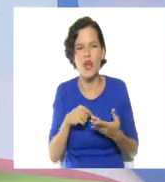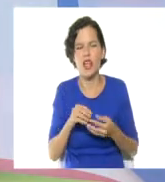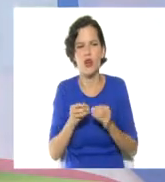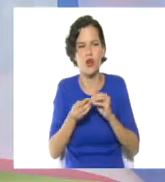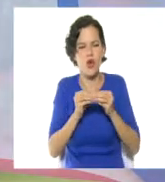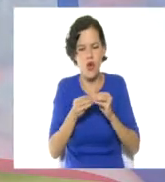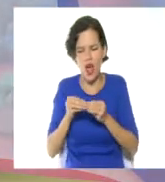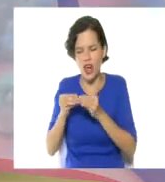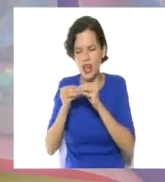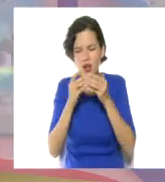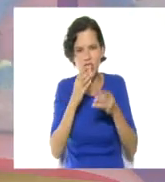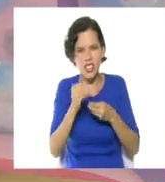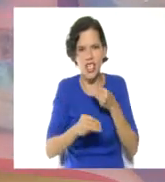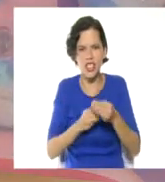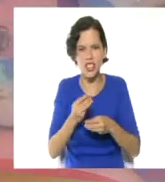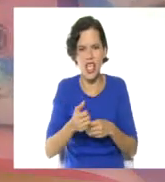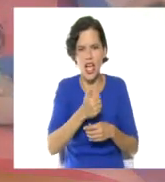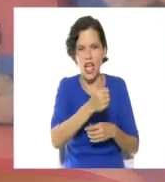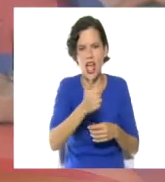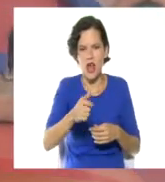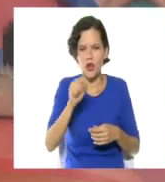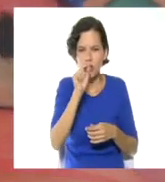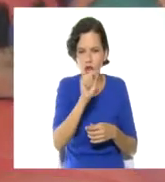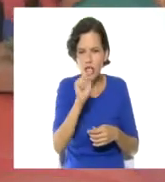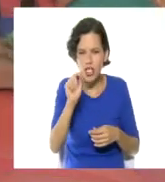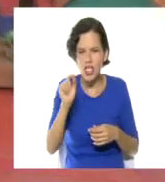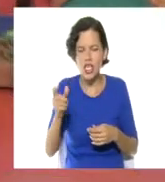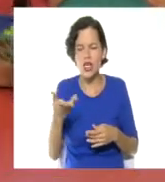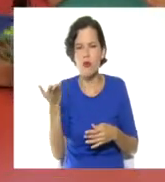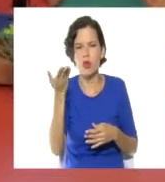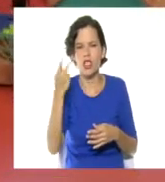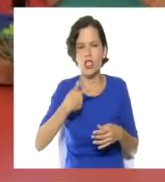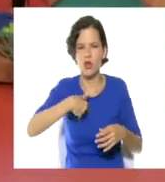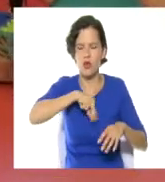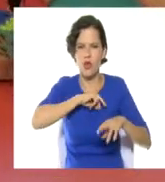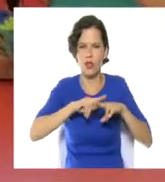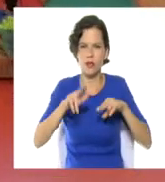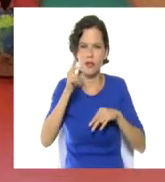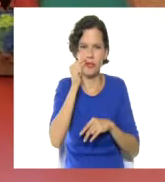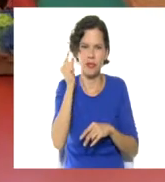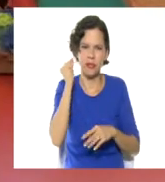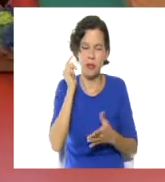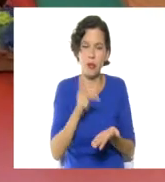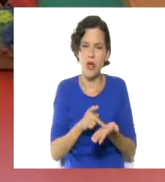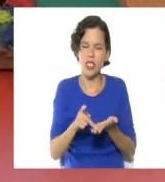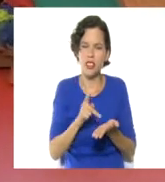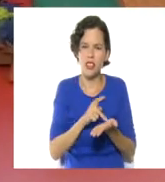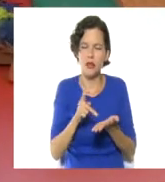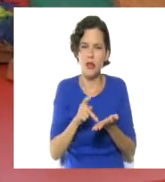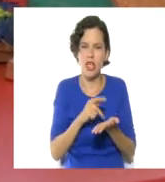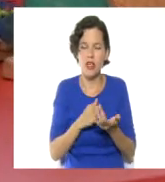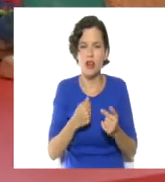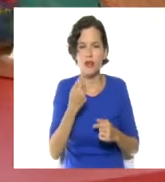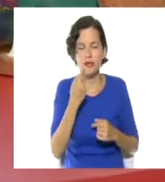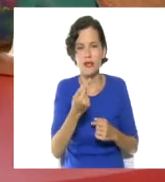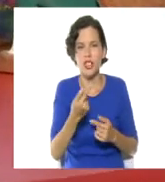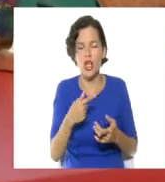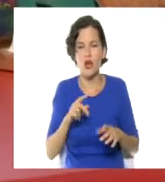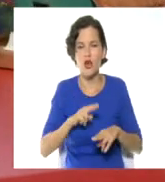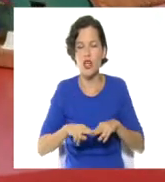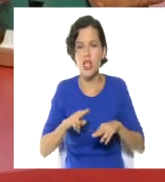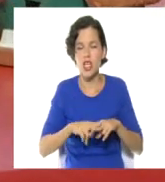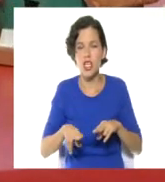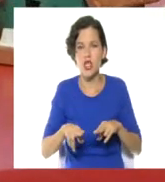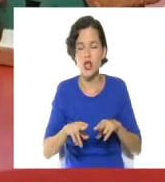navideña, y en cada uno de esos detalles es importante que nuestros niños y niñas participen. En lo que se refiere a los niños de inicial